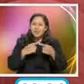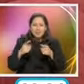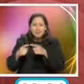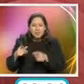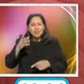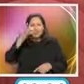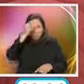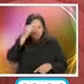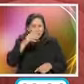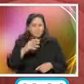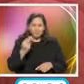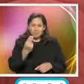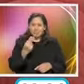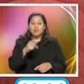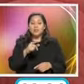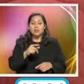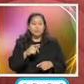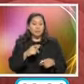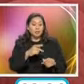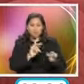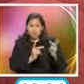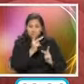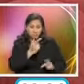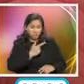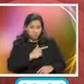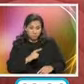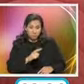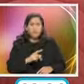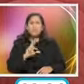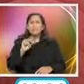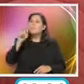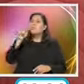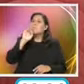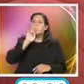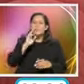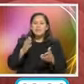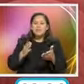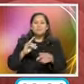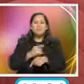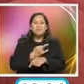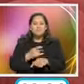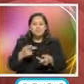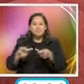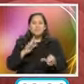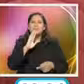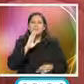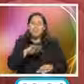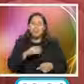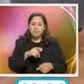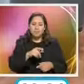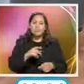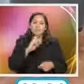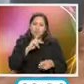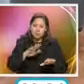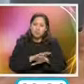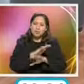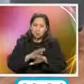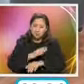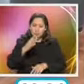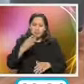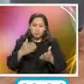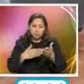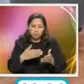variadas. A veces no es que no le guste la verdura, no le gusta la forma en cómo preparas tu sopa de verduras. Así que cambiemos un poquitito y aprendamos a